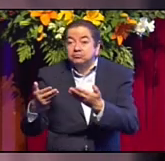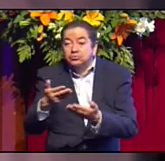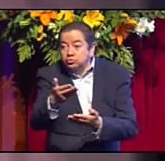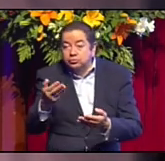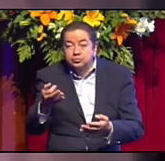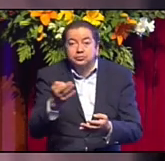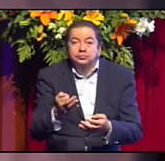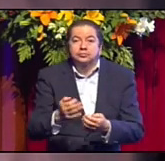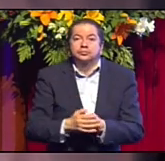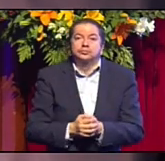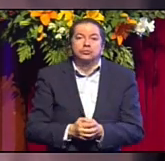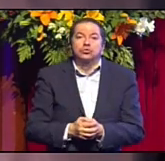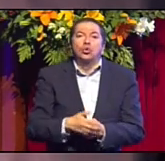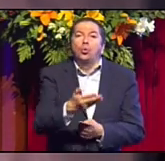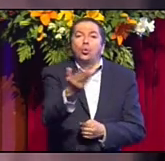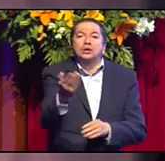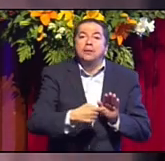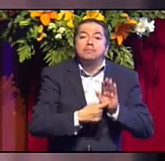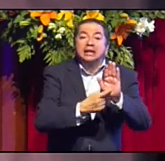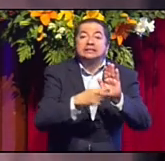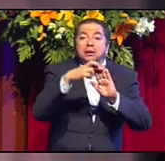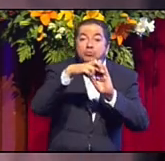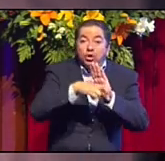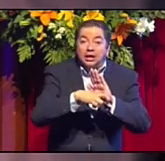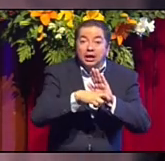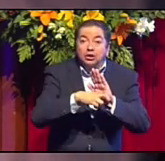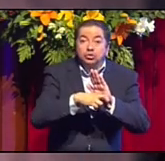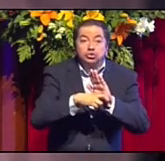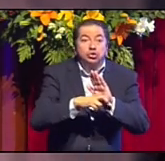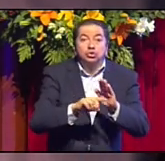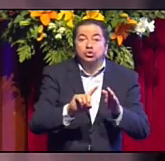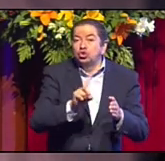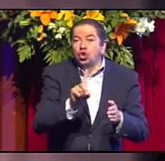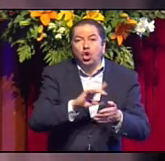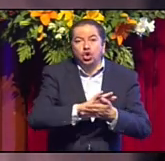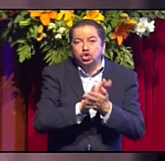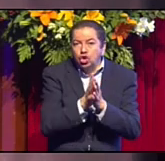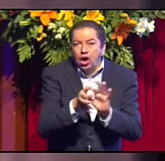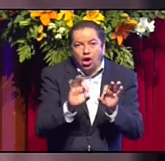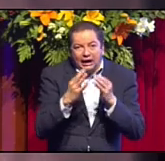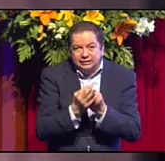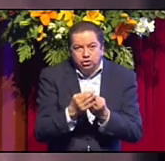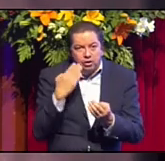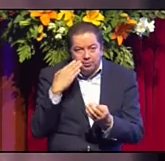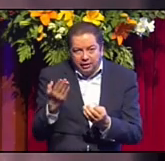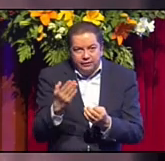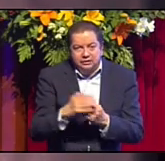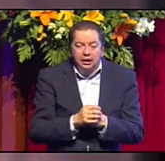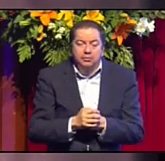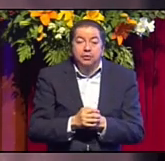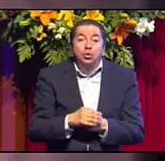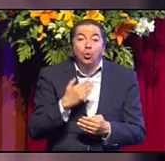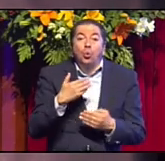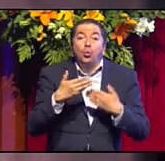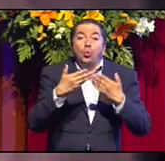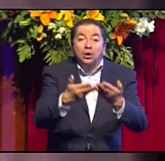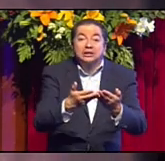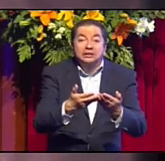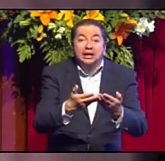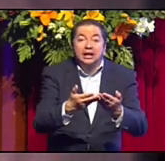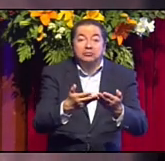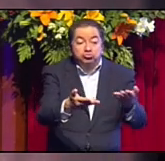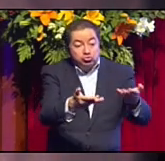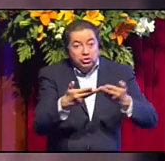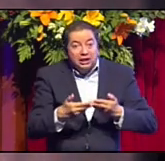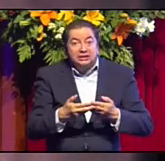pues. Usted presenta un proyecto, no todas las organizaciones salen beneficiadas, y cuando usted recibe la información